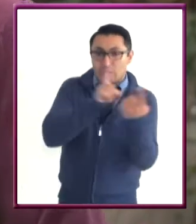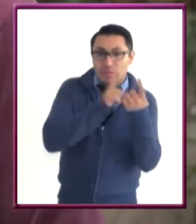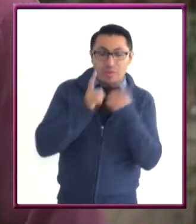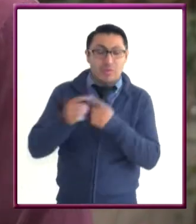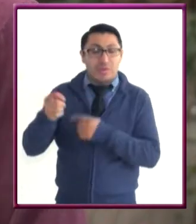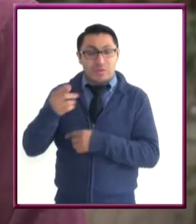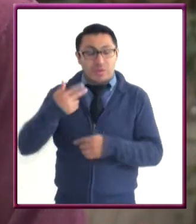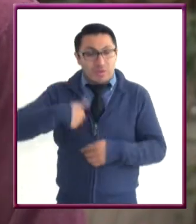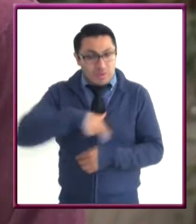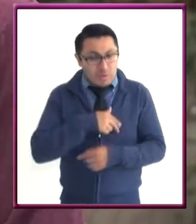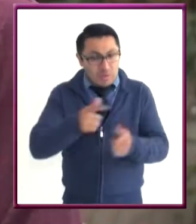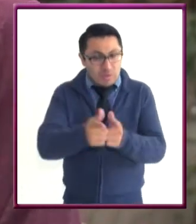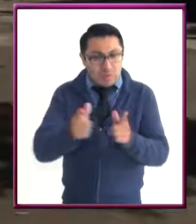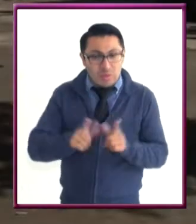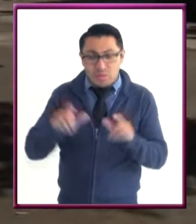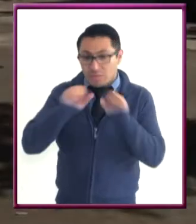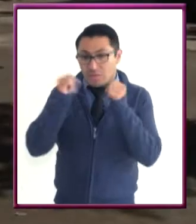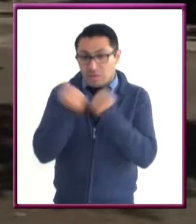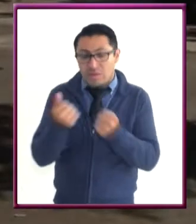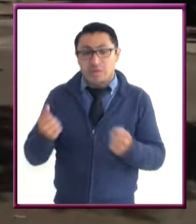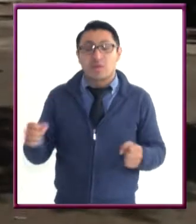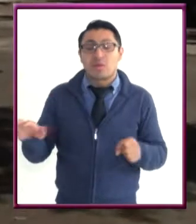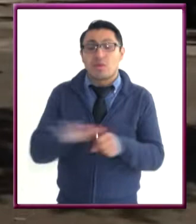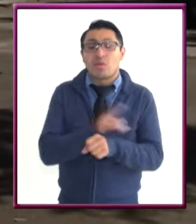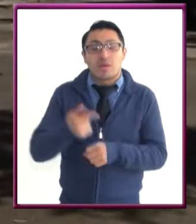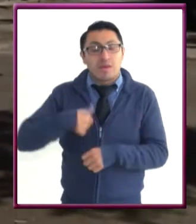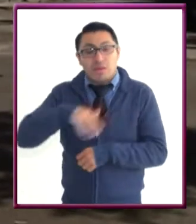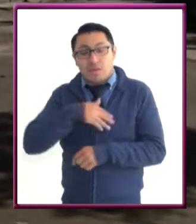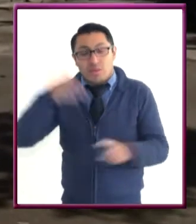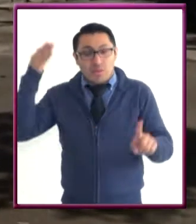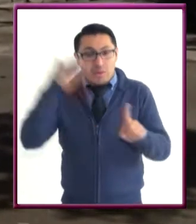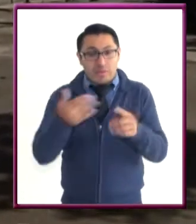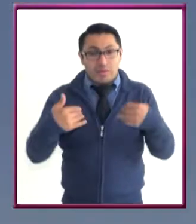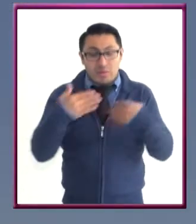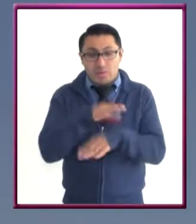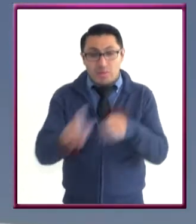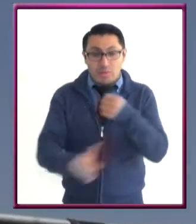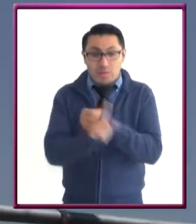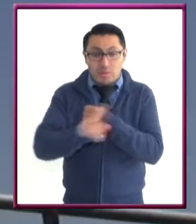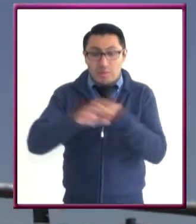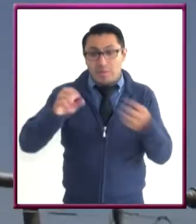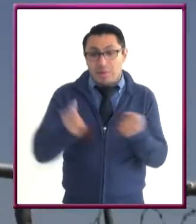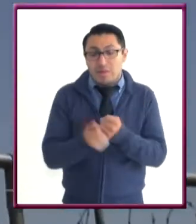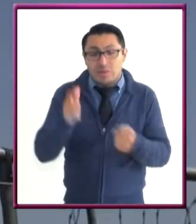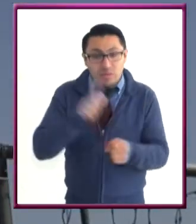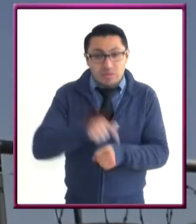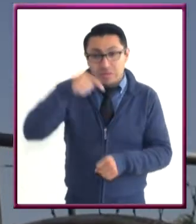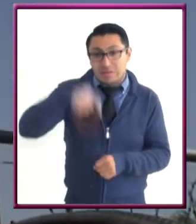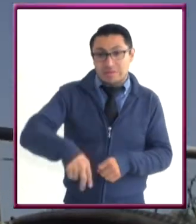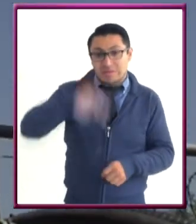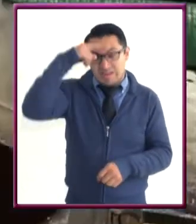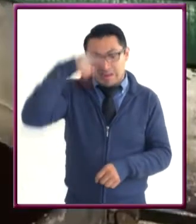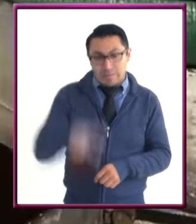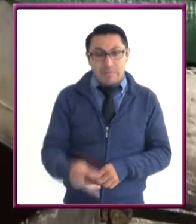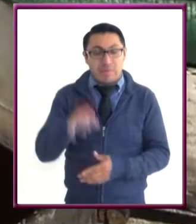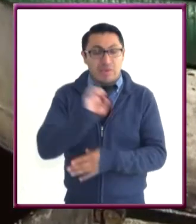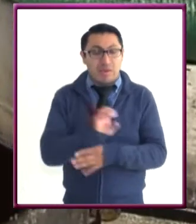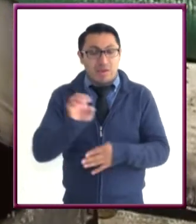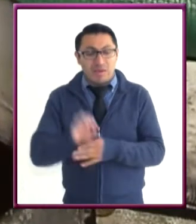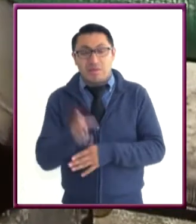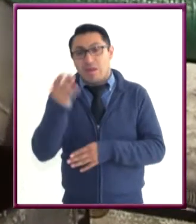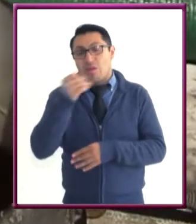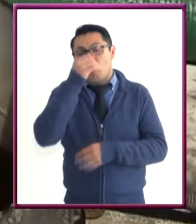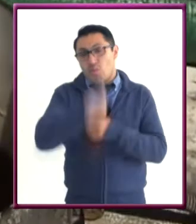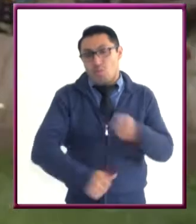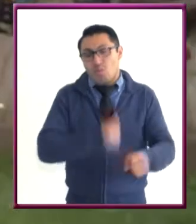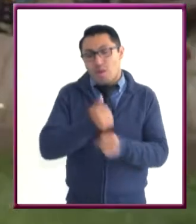juntando porque queríamos hacer algo con respecto a los problemas sociales y ambientales de la Ciudad de México. Entonces,